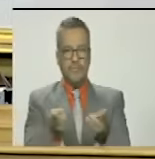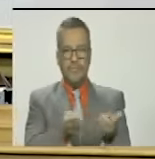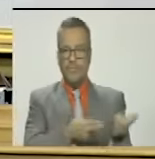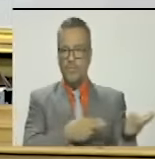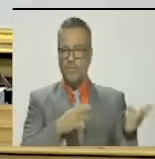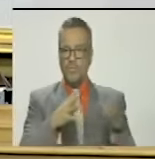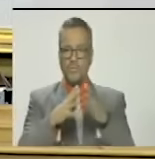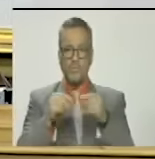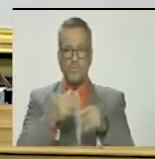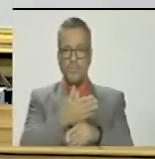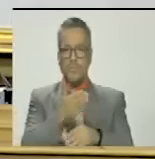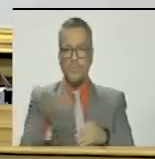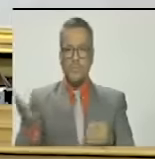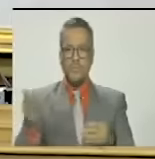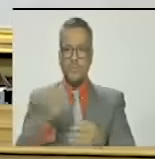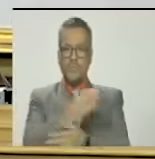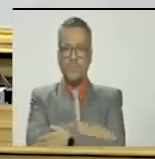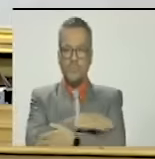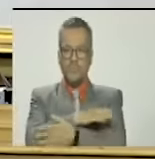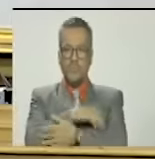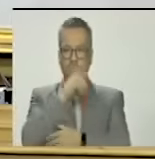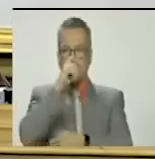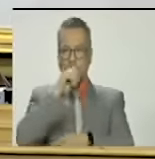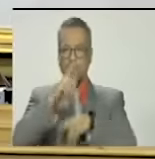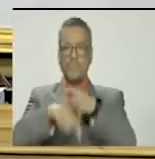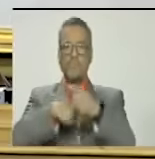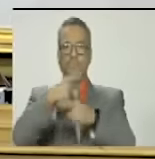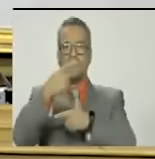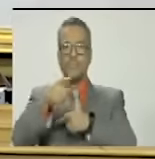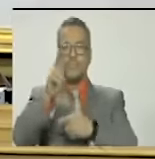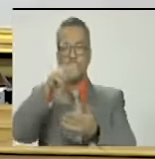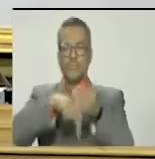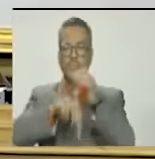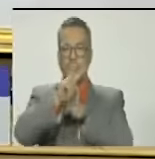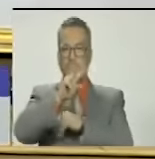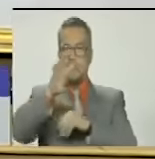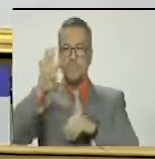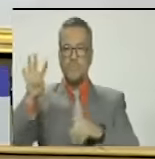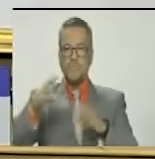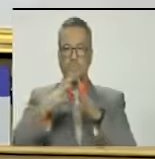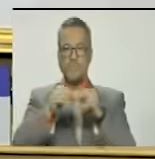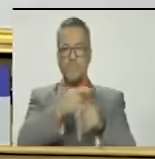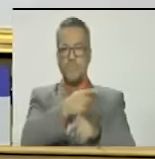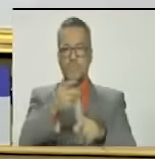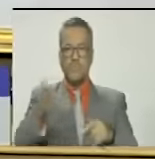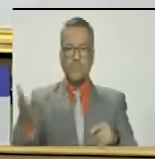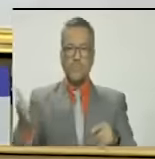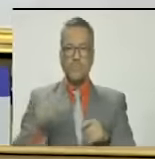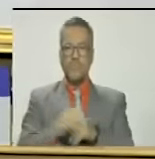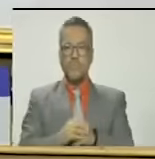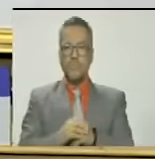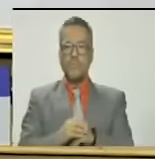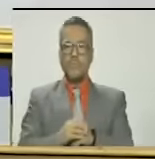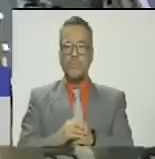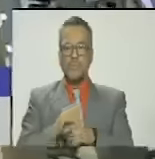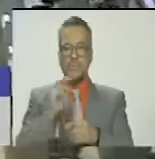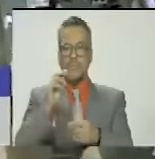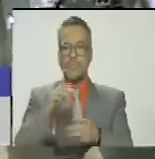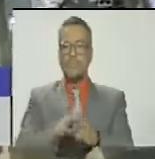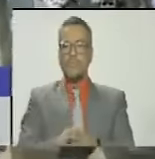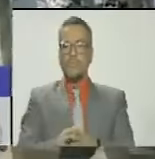Bienvenidas, bienvenidos y feliz año y próspero 2024 para todas y para todos, sobre